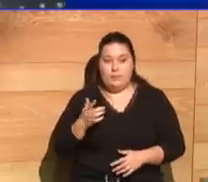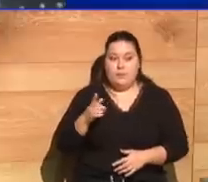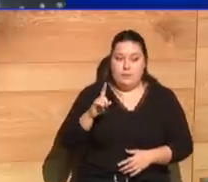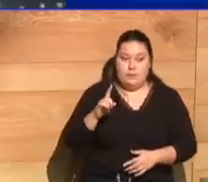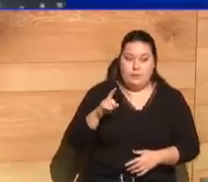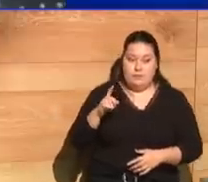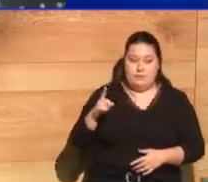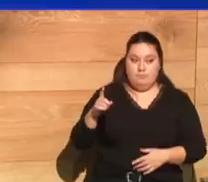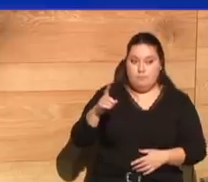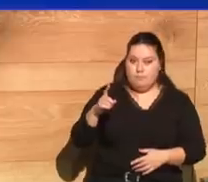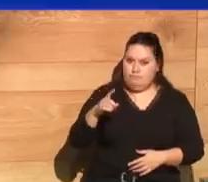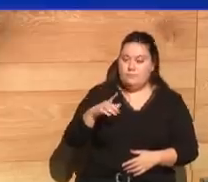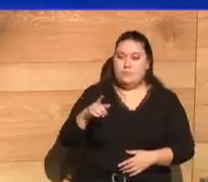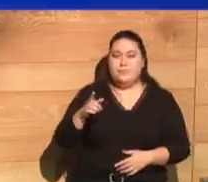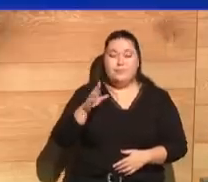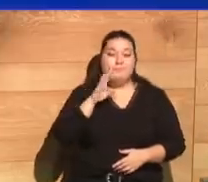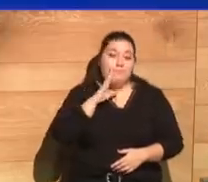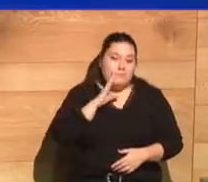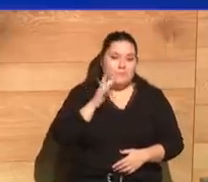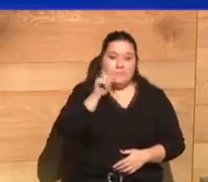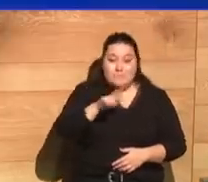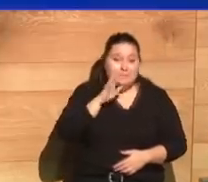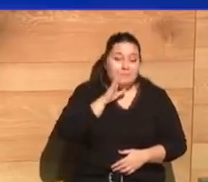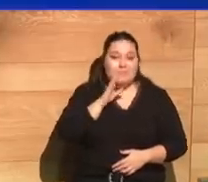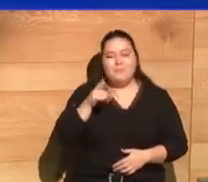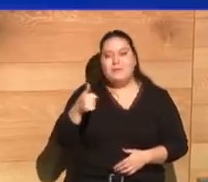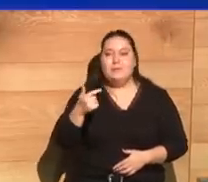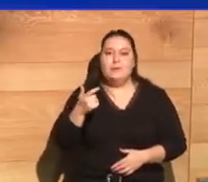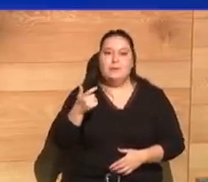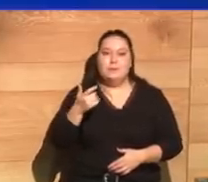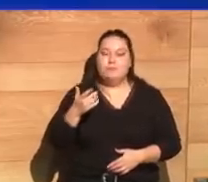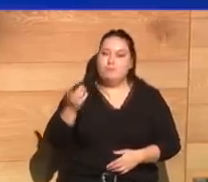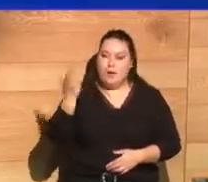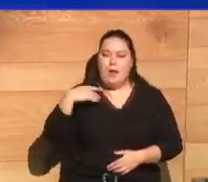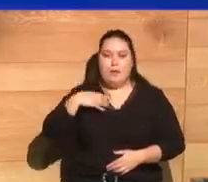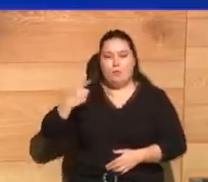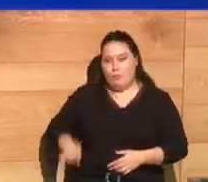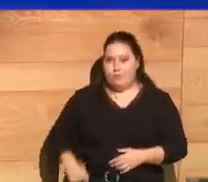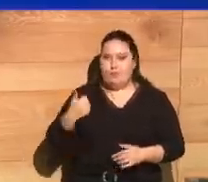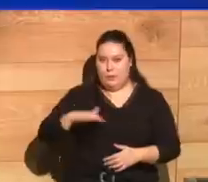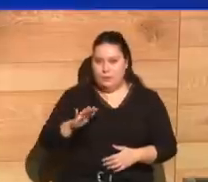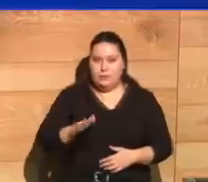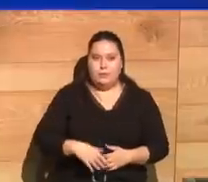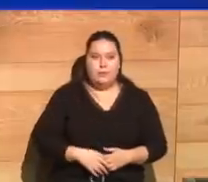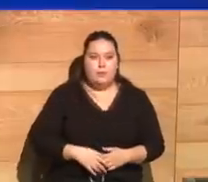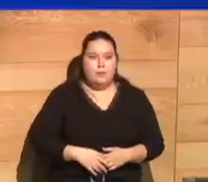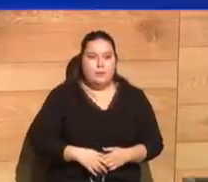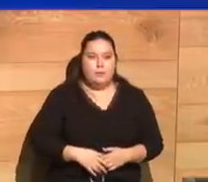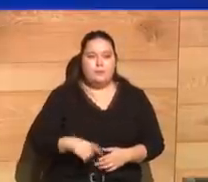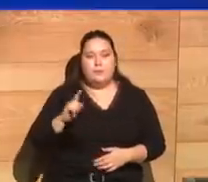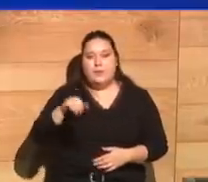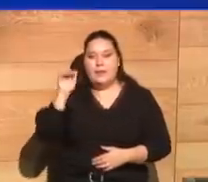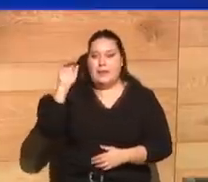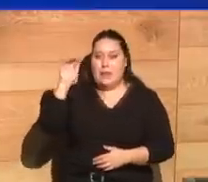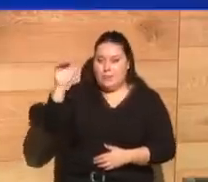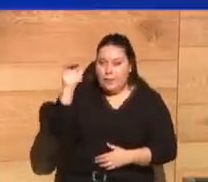por... Pero eran productores vieja escuela, en ese sentido. Quiero decir que eso no es tan diferente de los grandes productores de los estudios. También todos inmigrantes